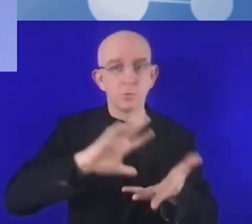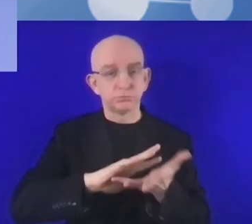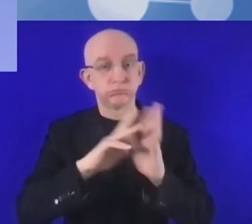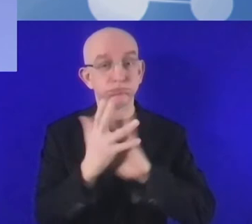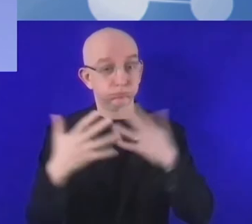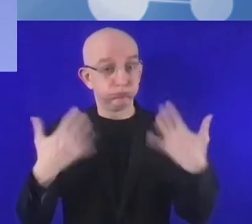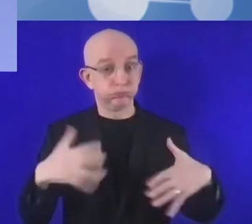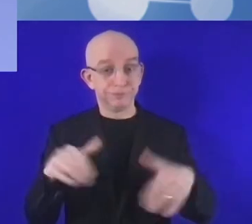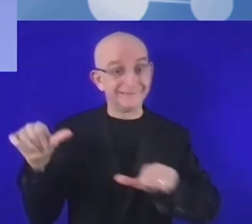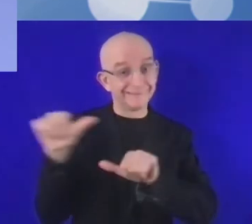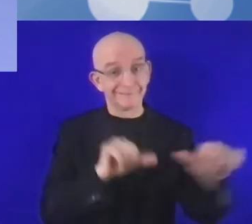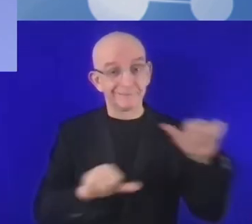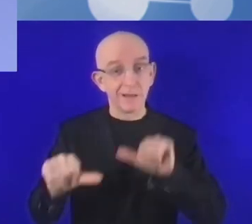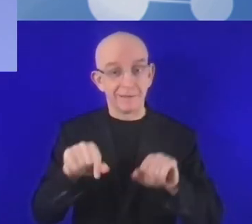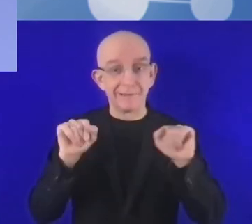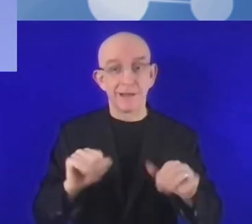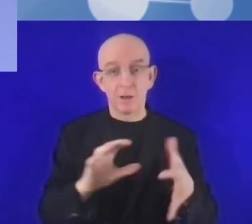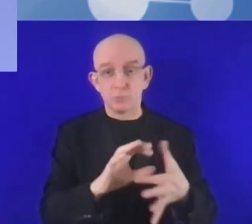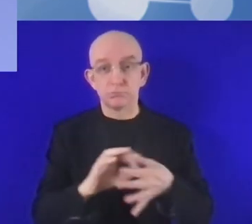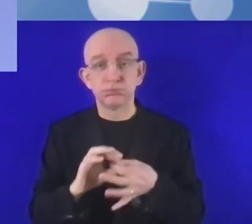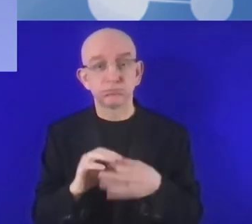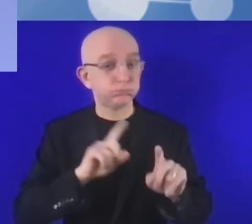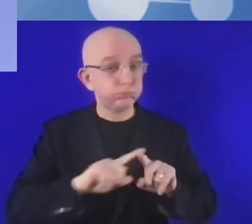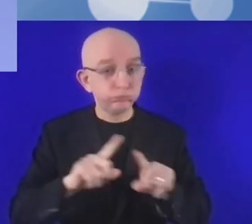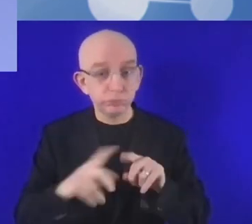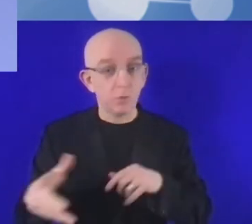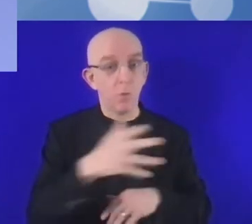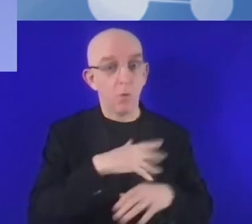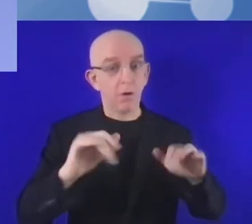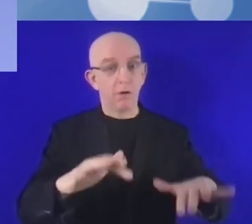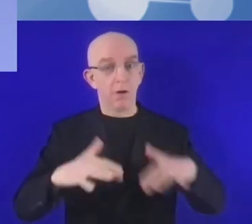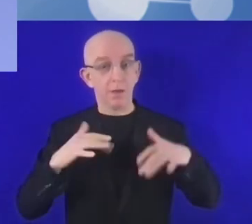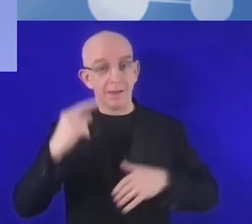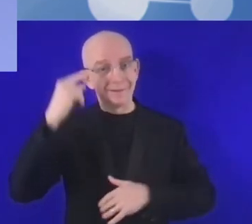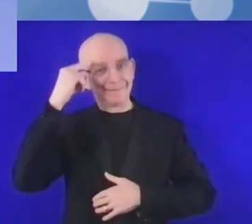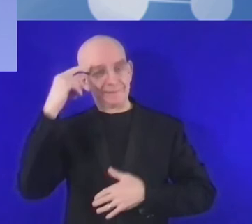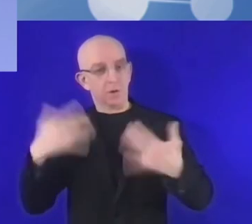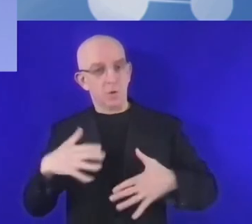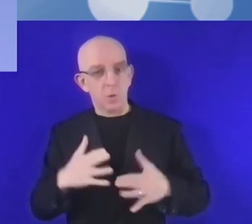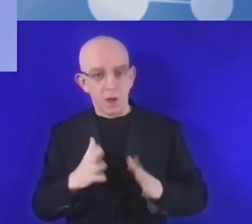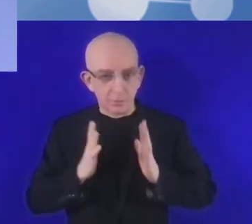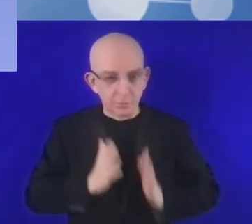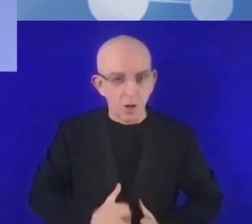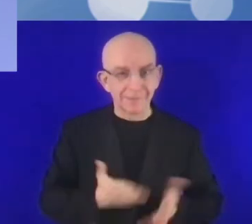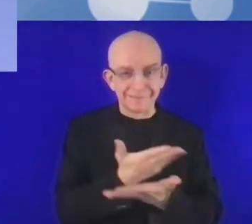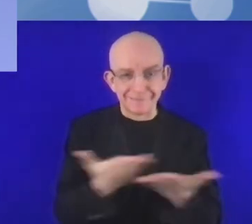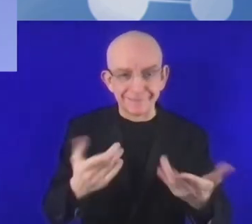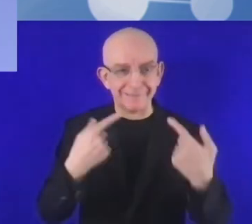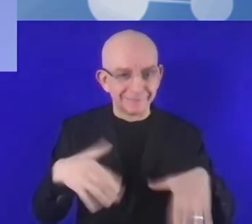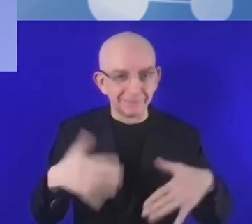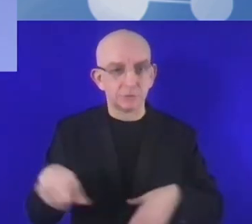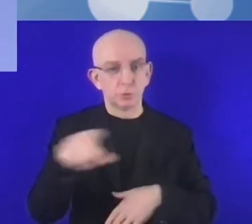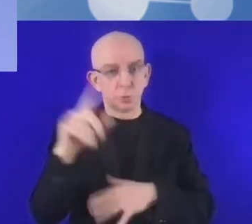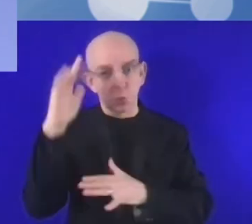nuestro cuerpo de forma muy pronunciada. Lo que sentimos, lo que experimentamos, tiene influencia